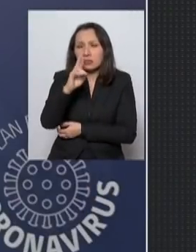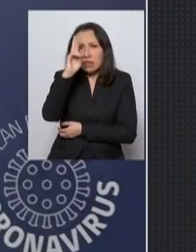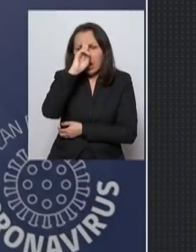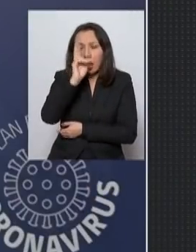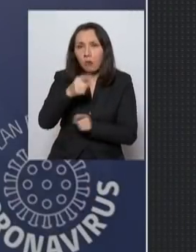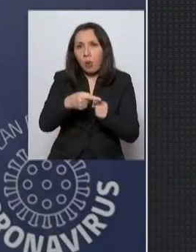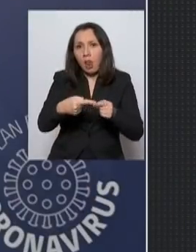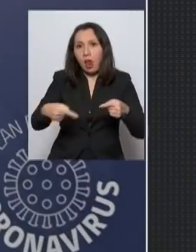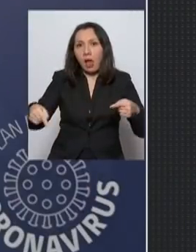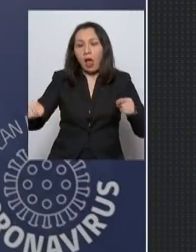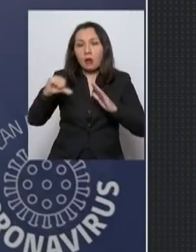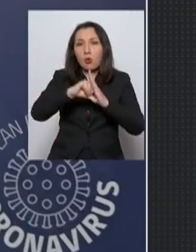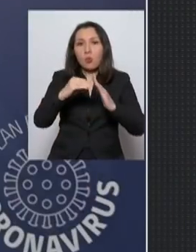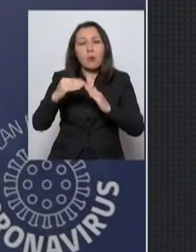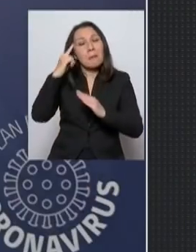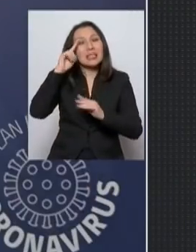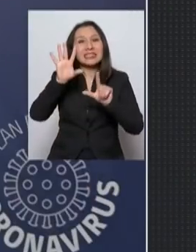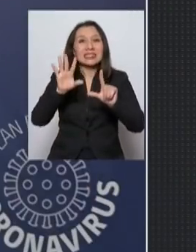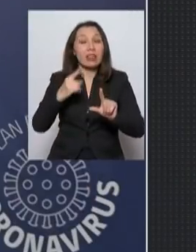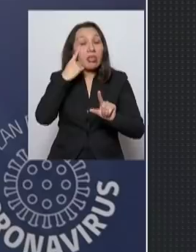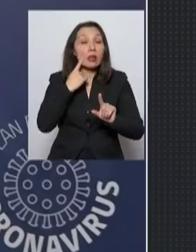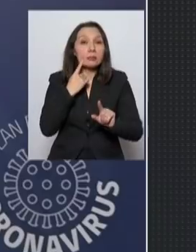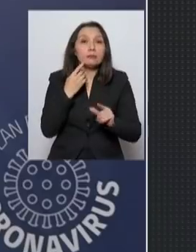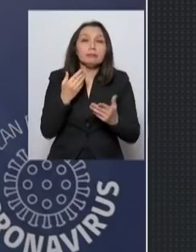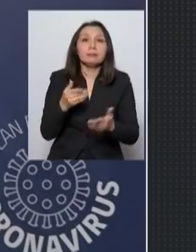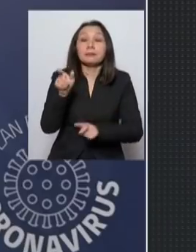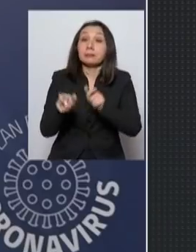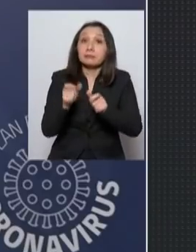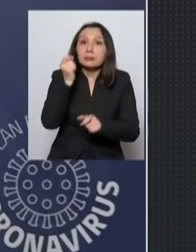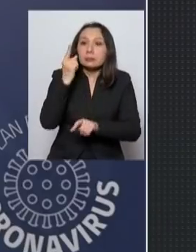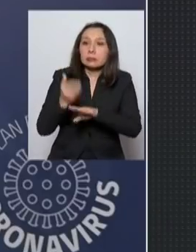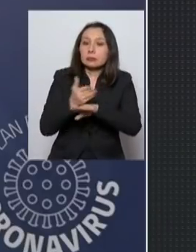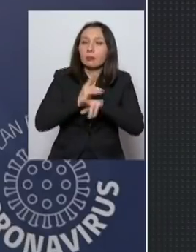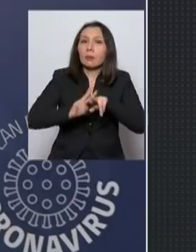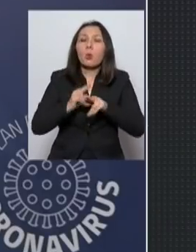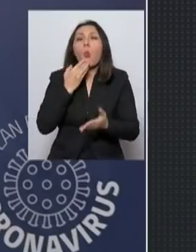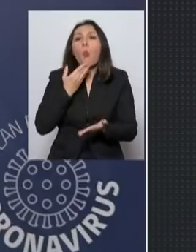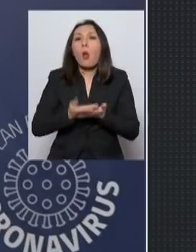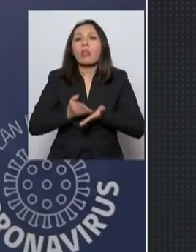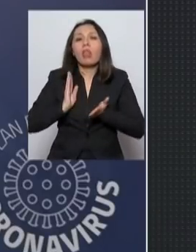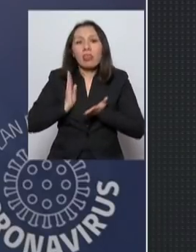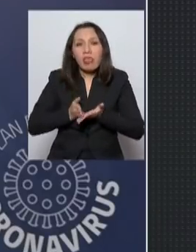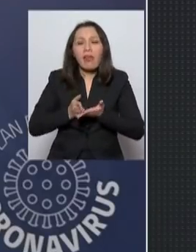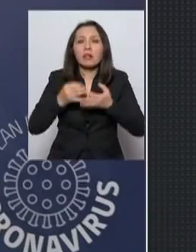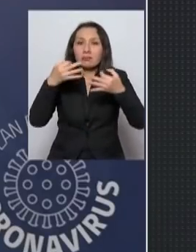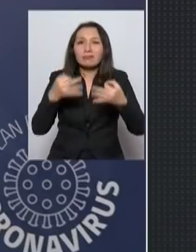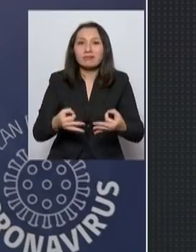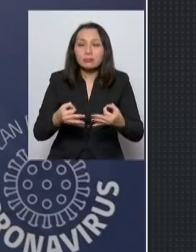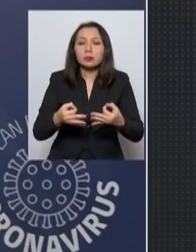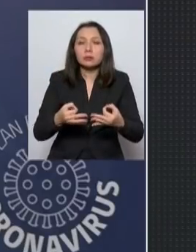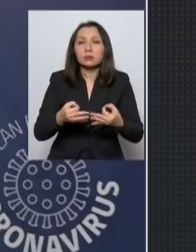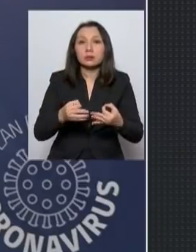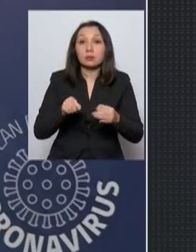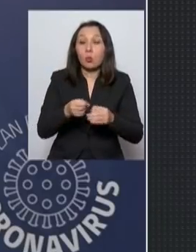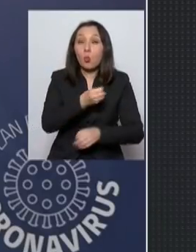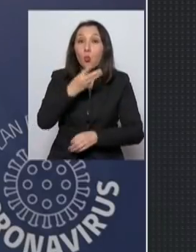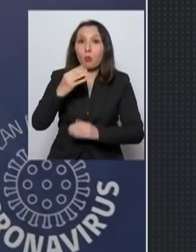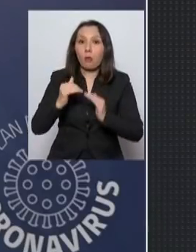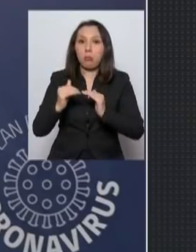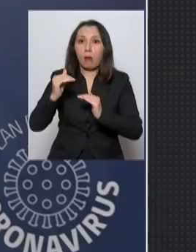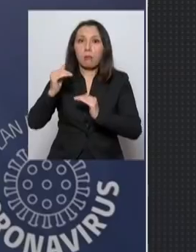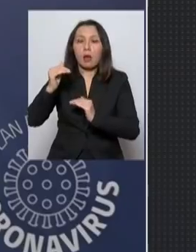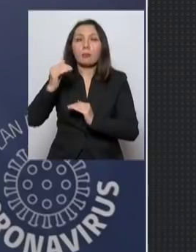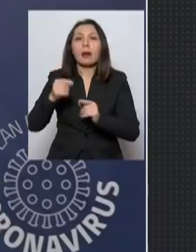alargara esta cuarentena, que durara solamente 7 días. Para que la gente se vaya preparando, ministro, ¿cuándo se debería definir, considerando estas cifras,